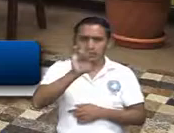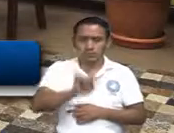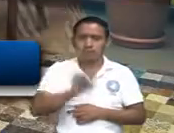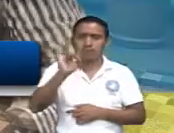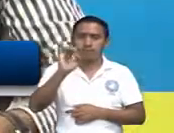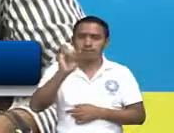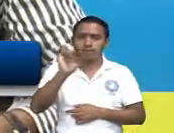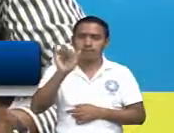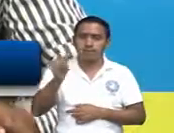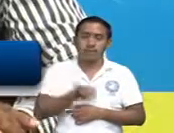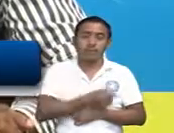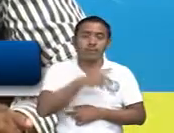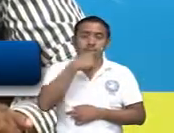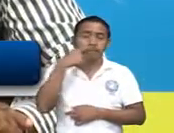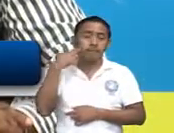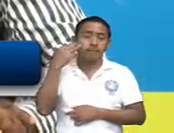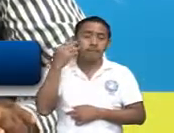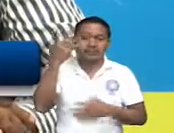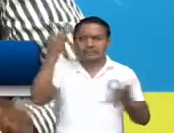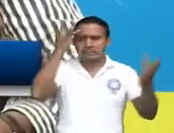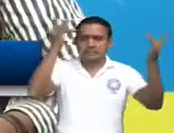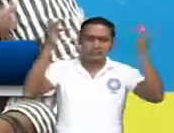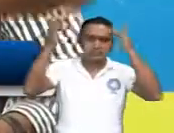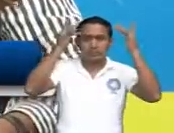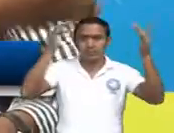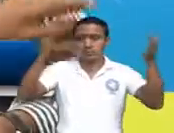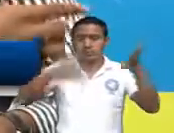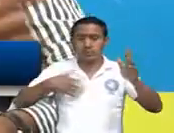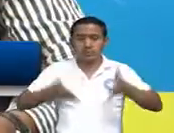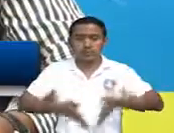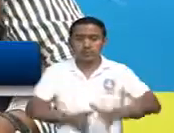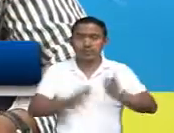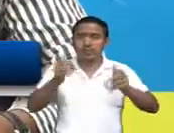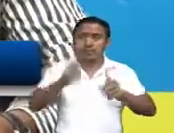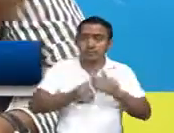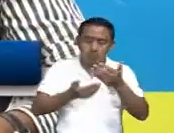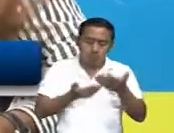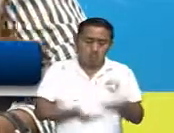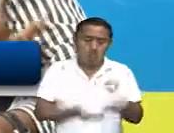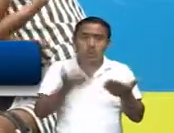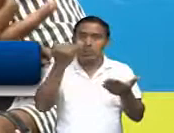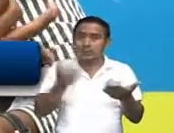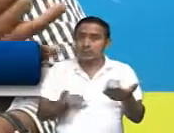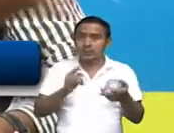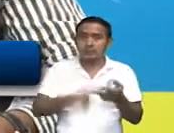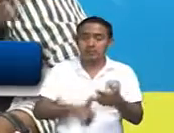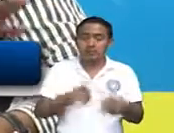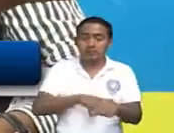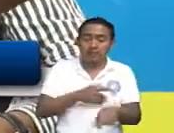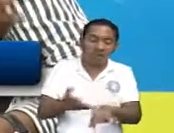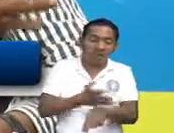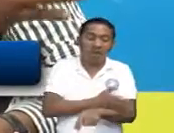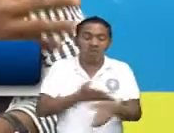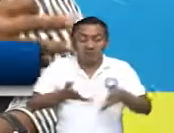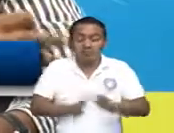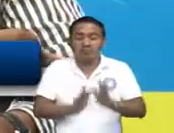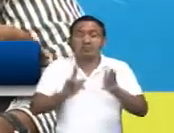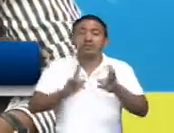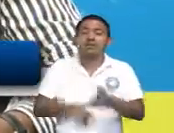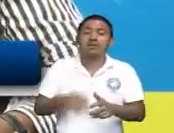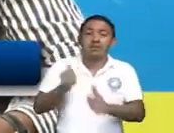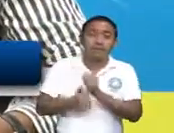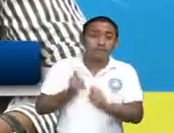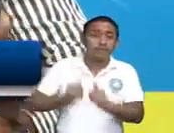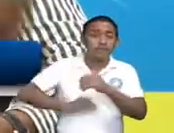o padres de familia que están preocupados porque su hijo nació con bajo peso prematuro tuvo problemas la madre al momento del embarazo